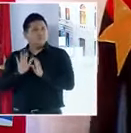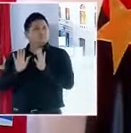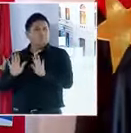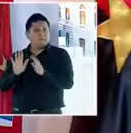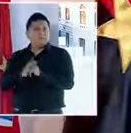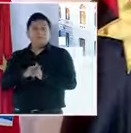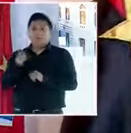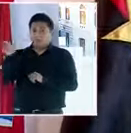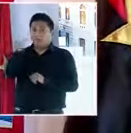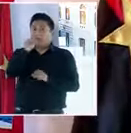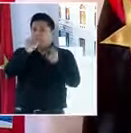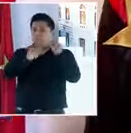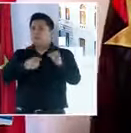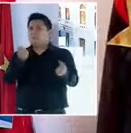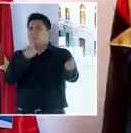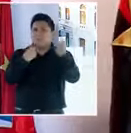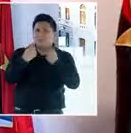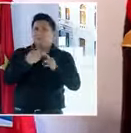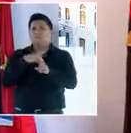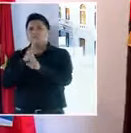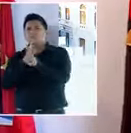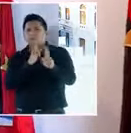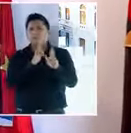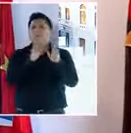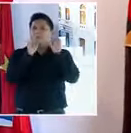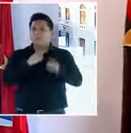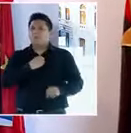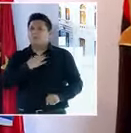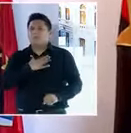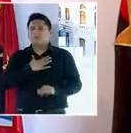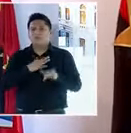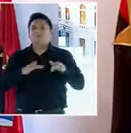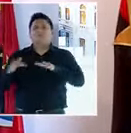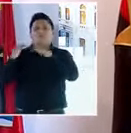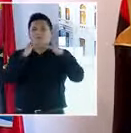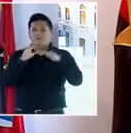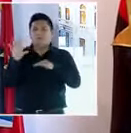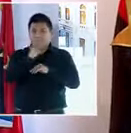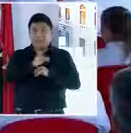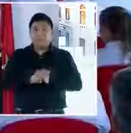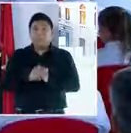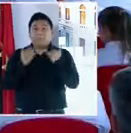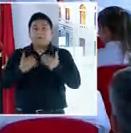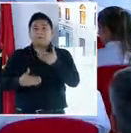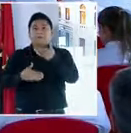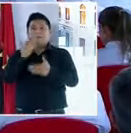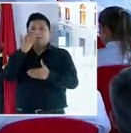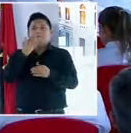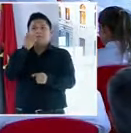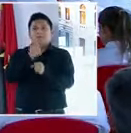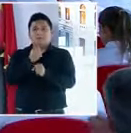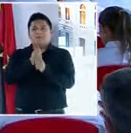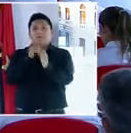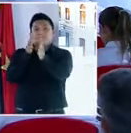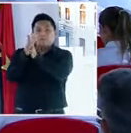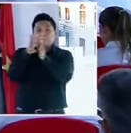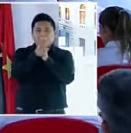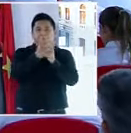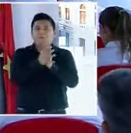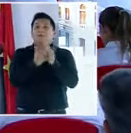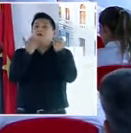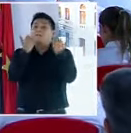y nosotros estamos generando más oportunidades para todos. Antes de dar inicio a este informe de gestión, les hacemos un